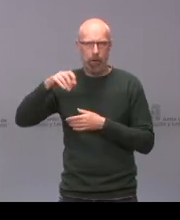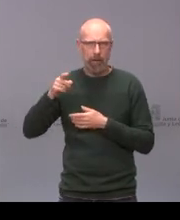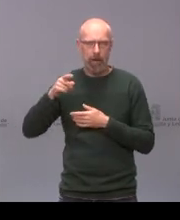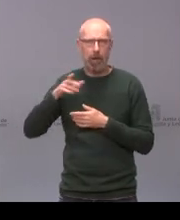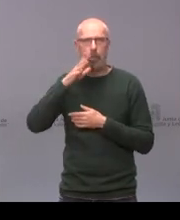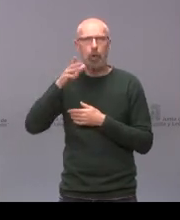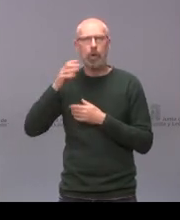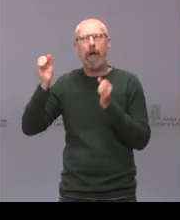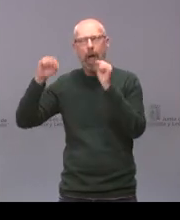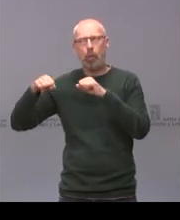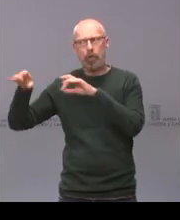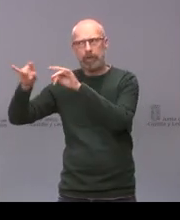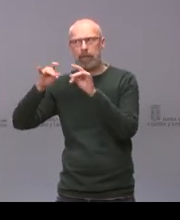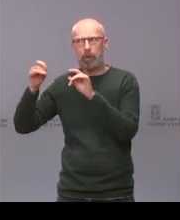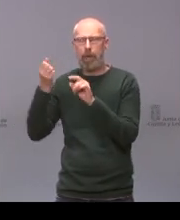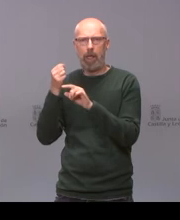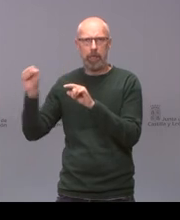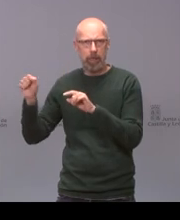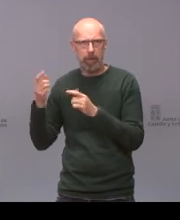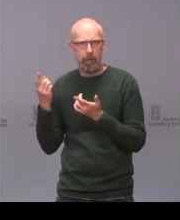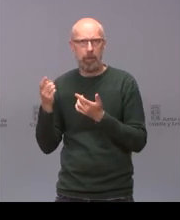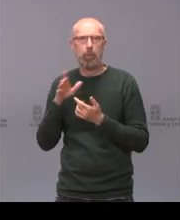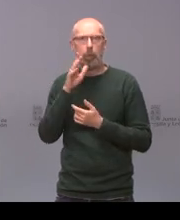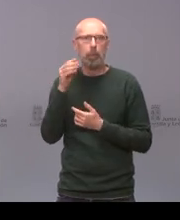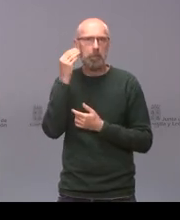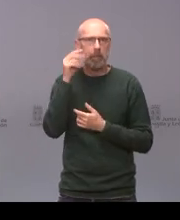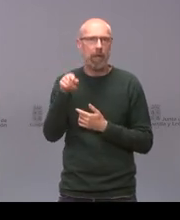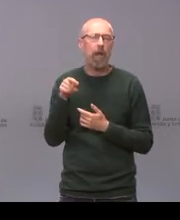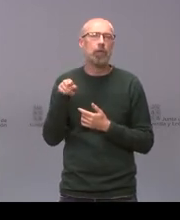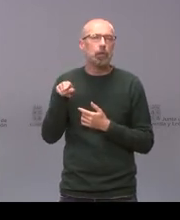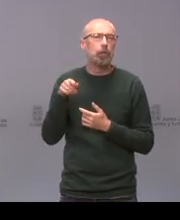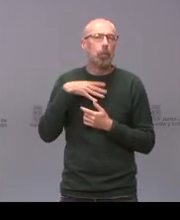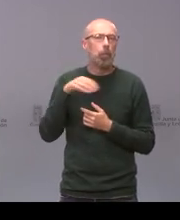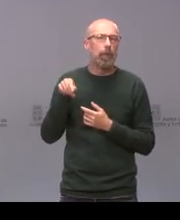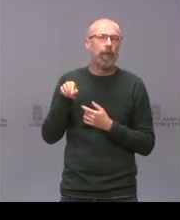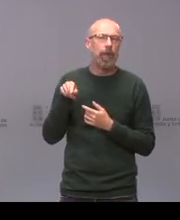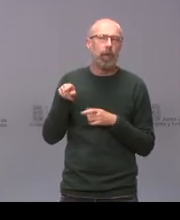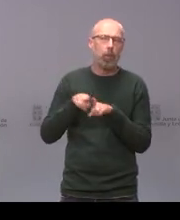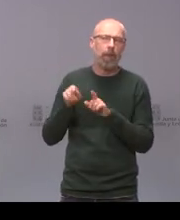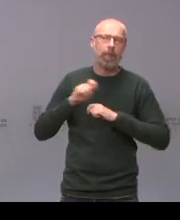interterritorial que se había adoptado. Por si acaso considera que quizá eso pueda transmitir esa